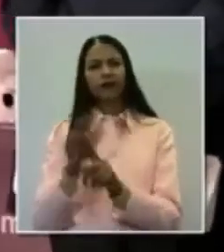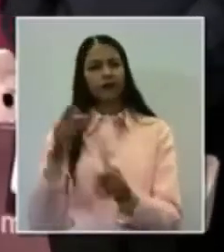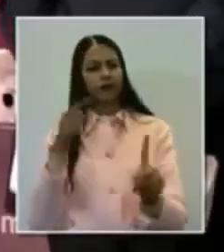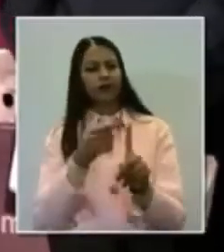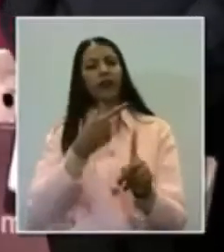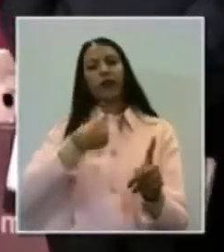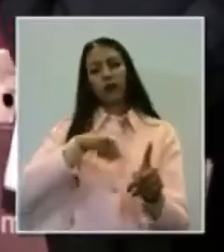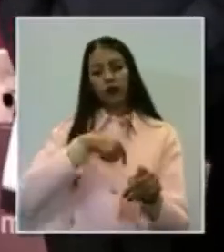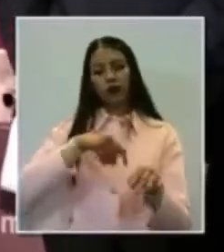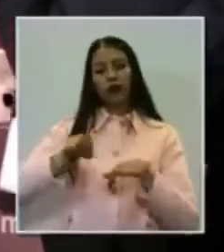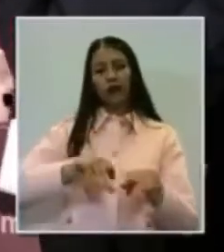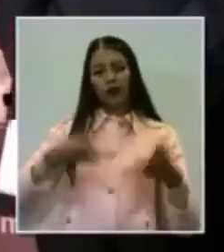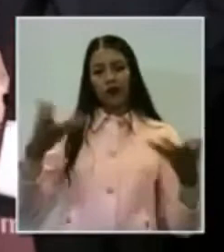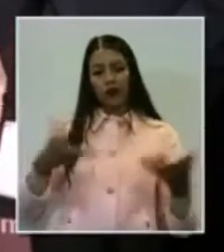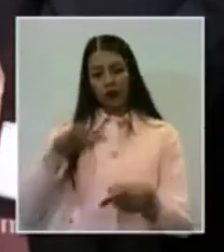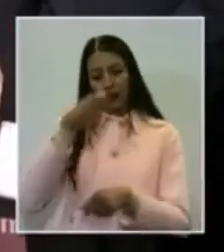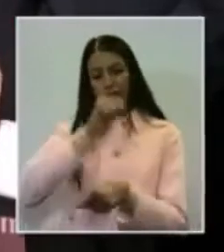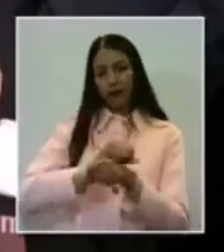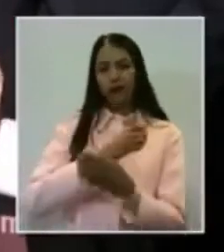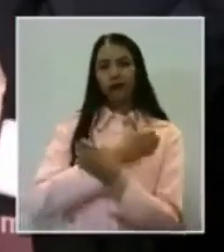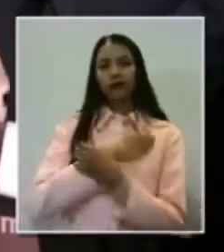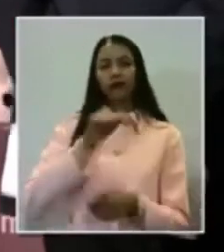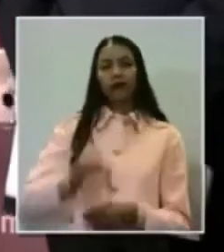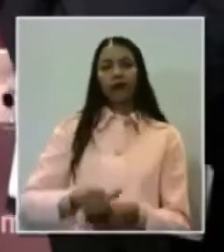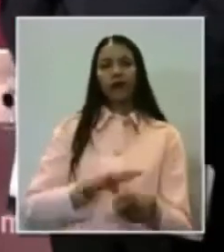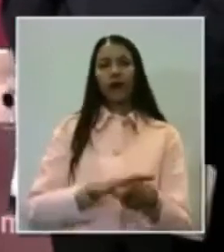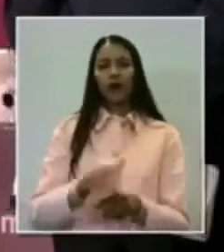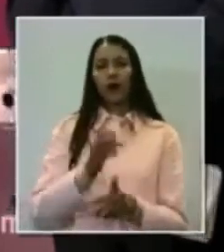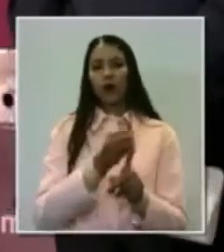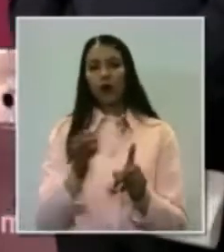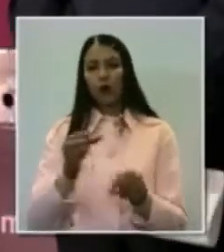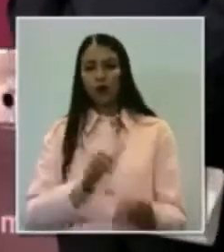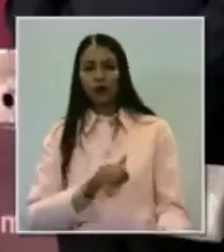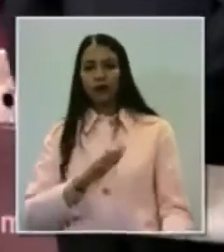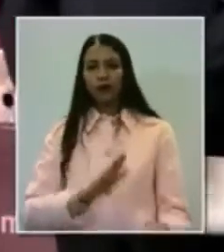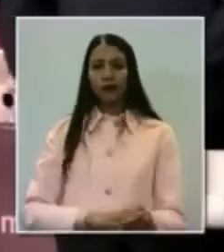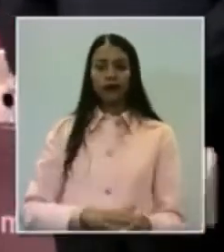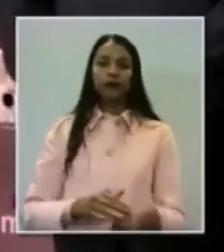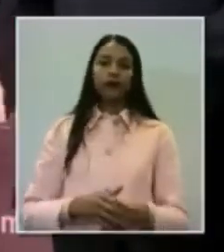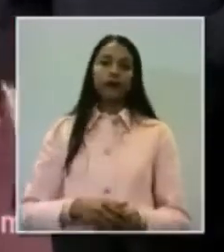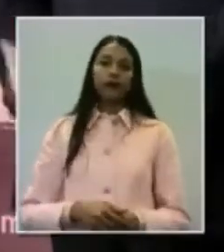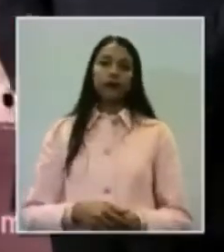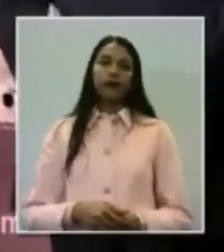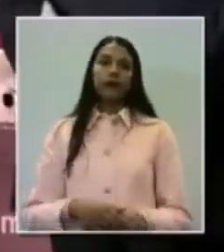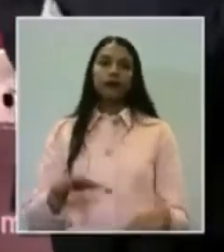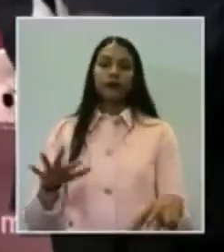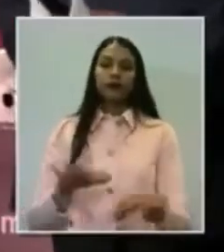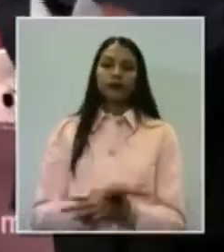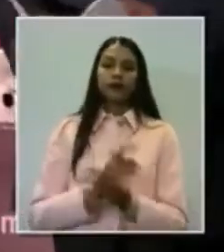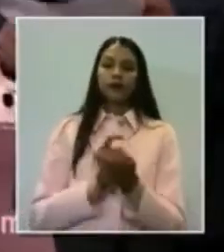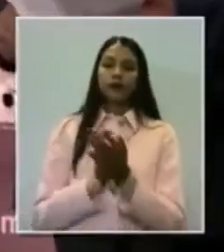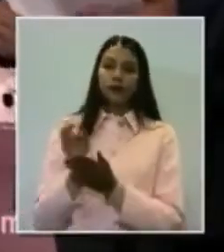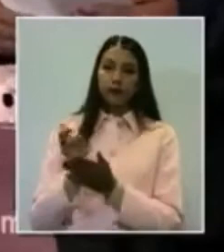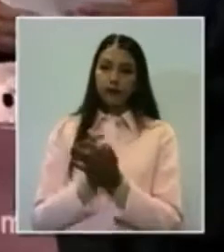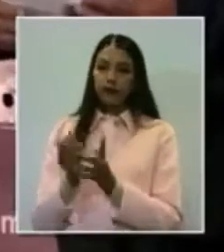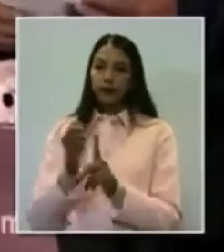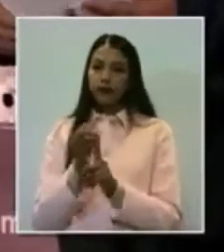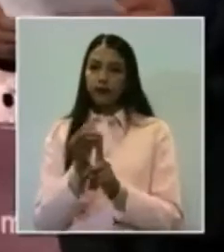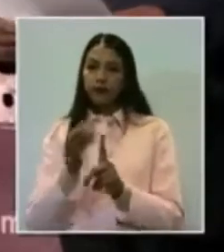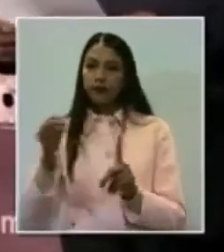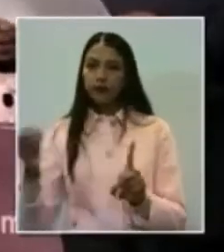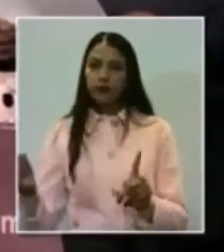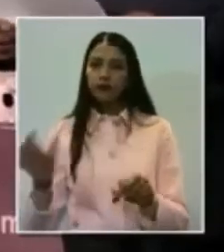tenemos que realizar en la Secretaría de Educación conforme al reordenamiento administrativo, con el reordenamiento financiero,